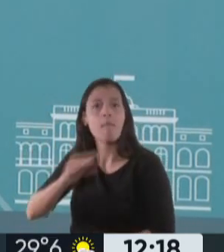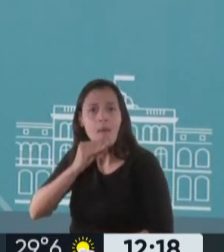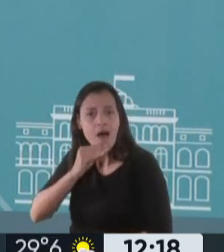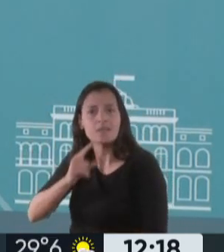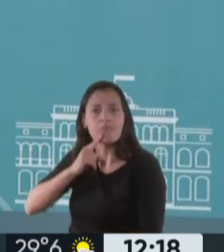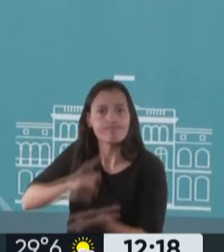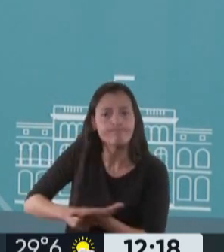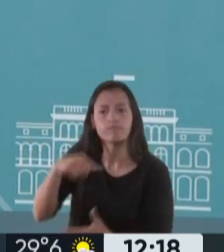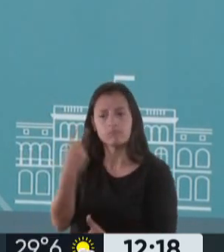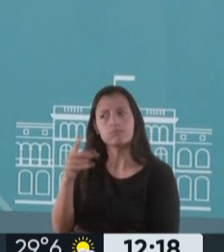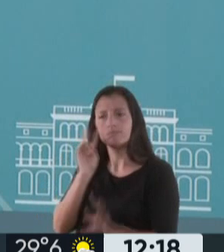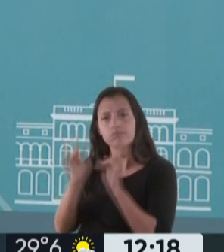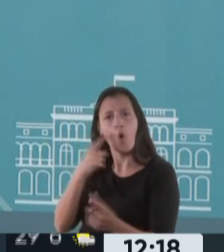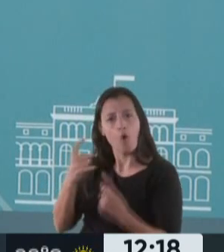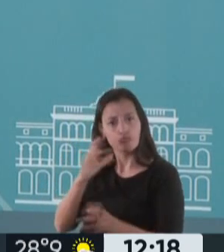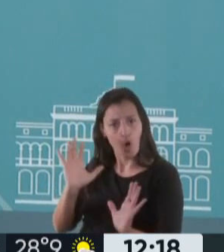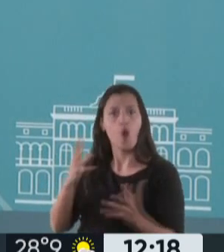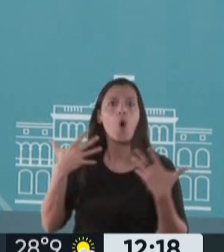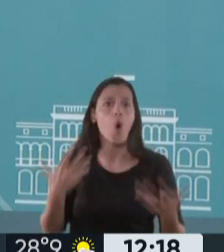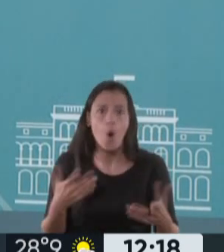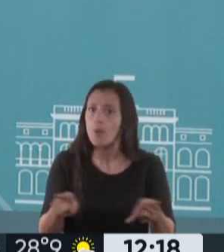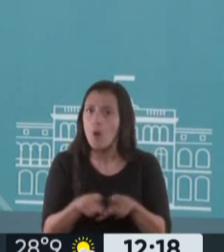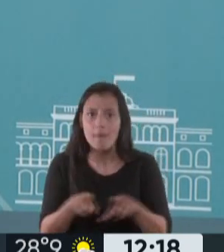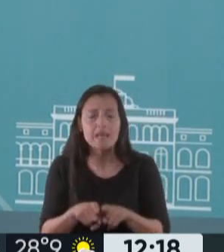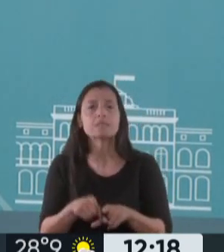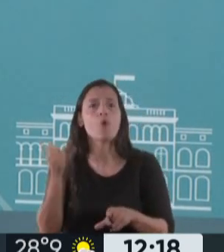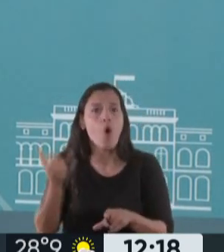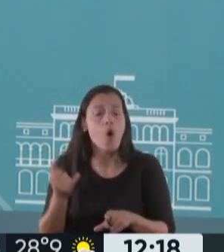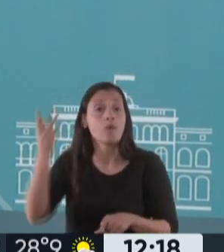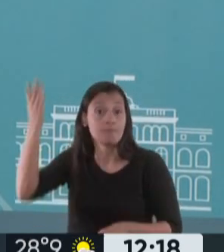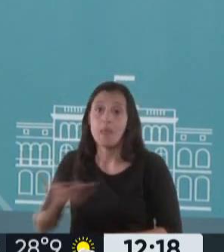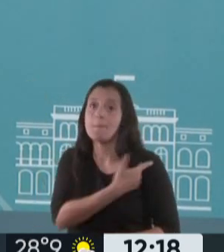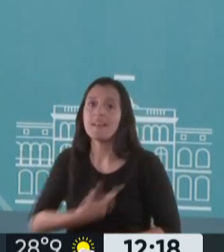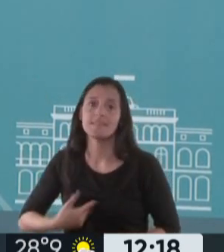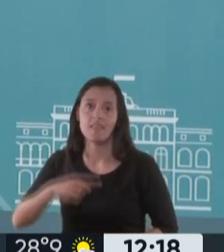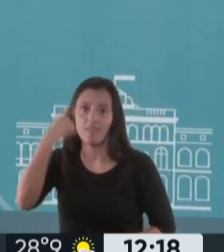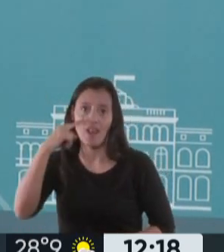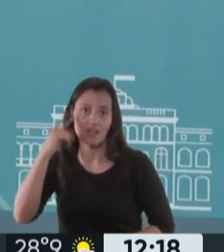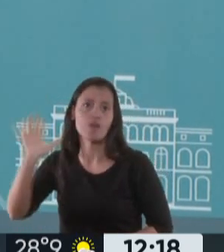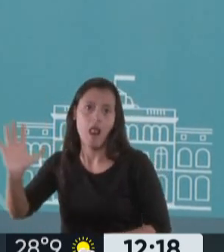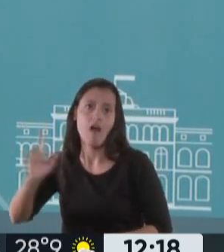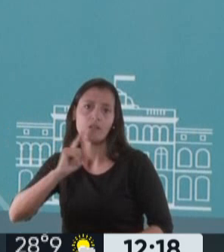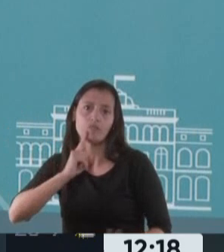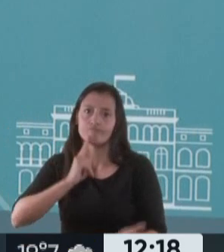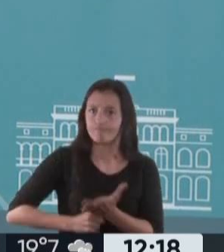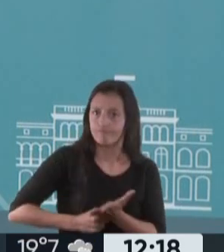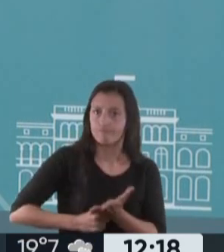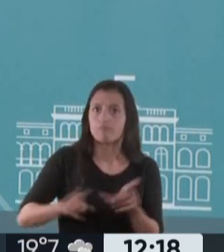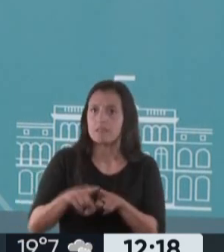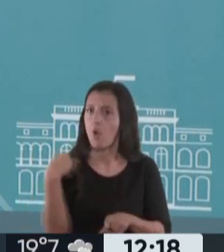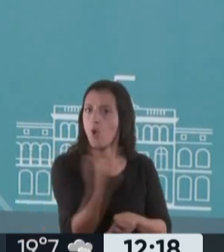y obviamente esto siguiendo las instrucciones del presidente de la Nación. Esto es así, digamos, todas